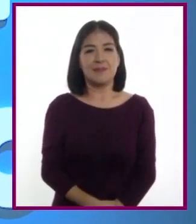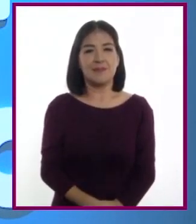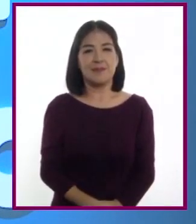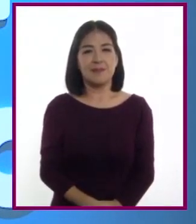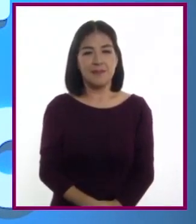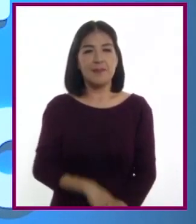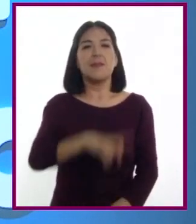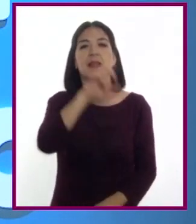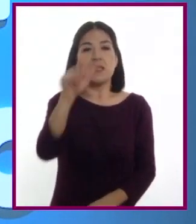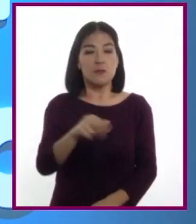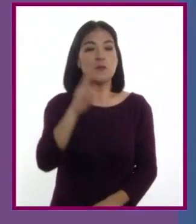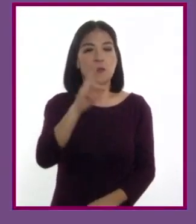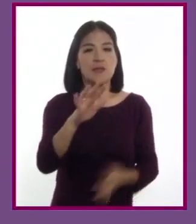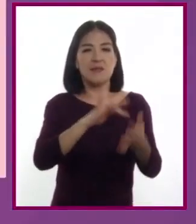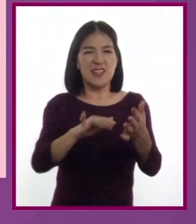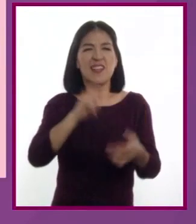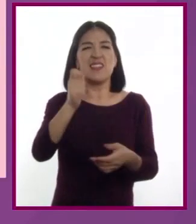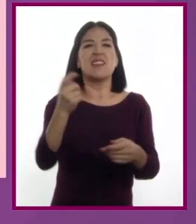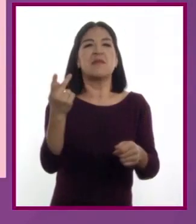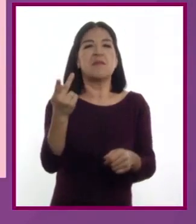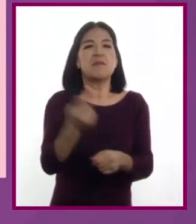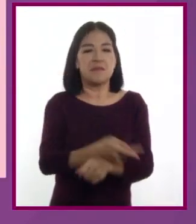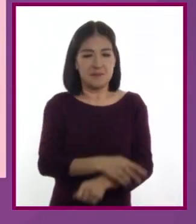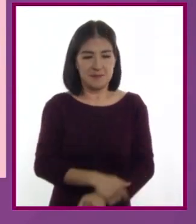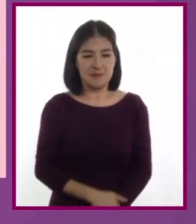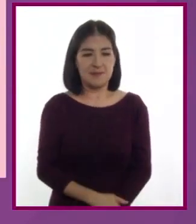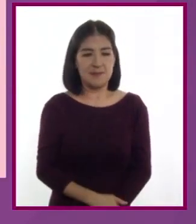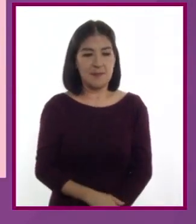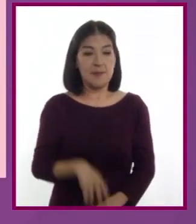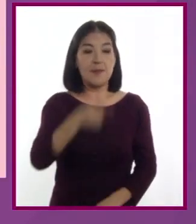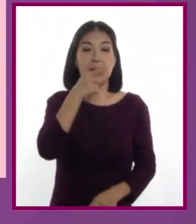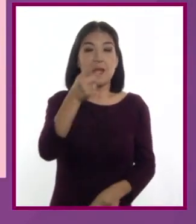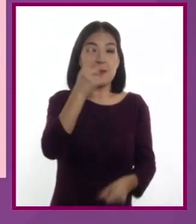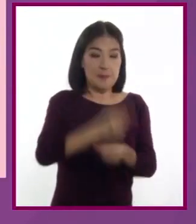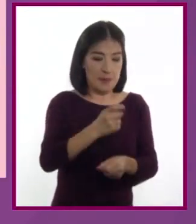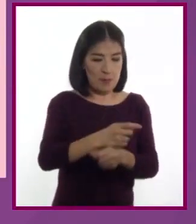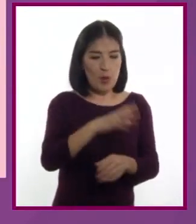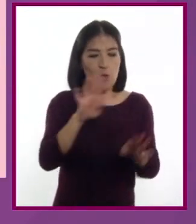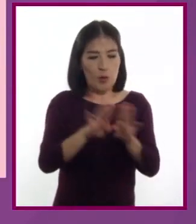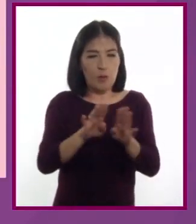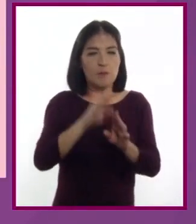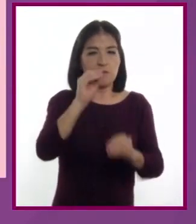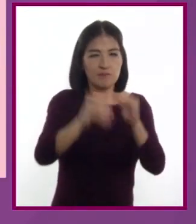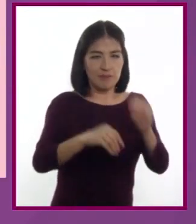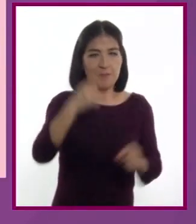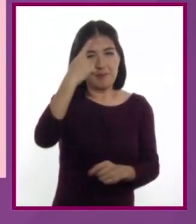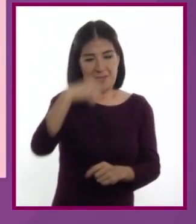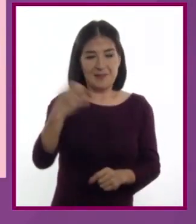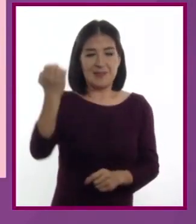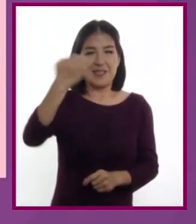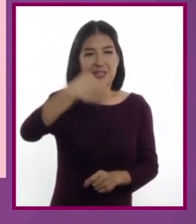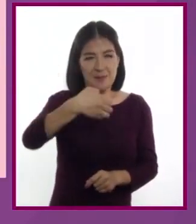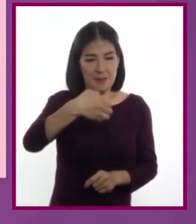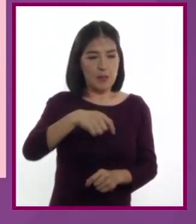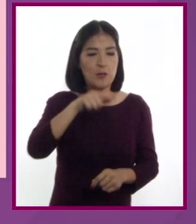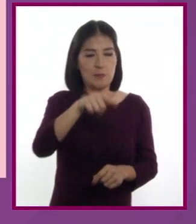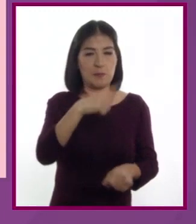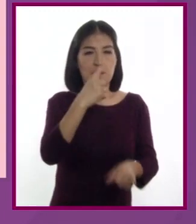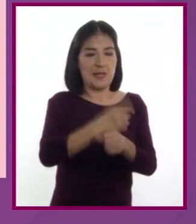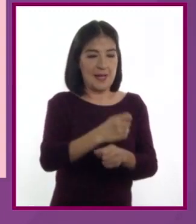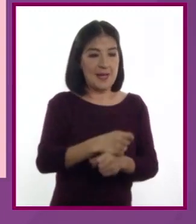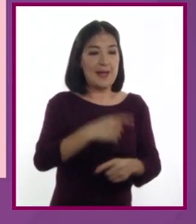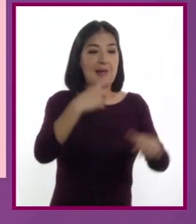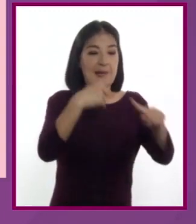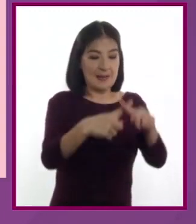Leamos los pasos que siguió. Primero, tengo que representar el problema con una ecuación, que es x por